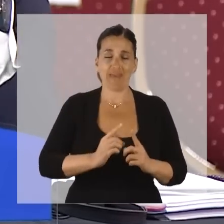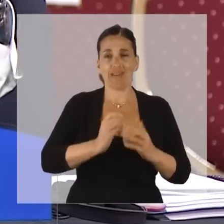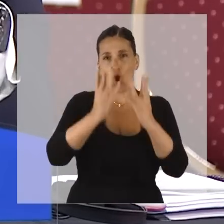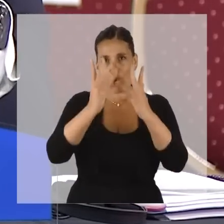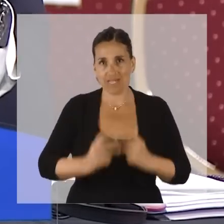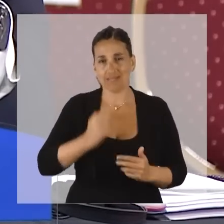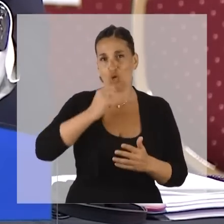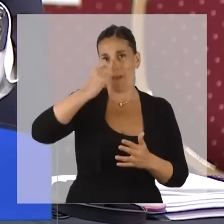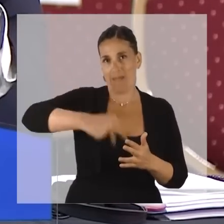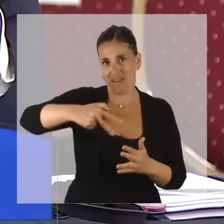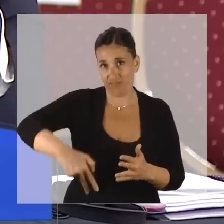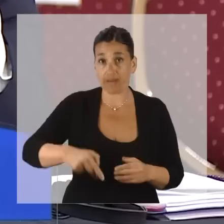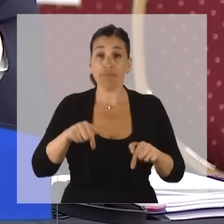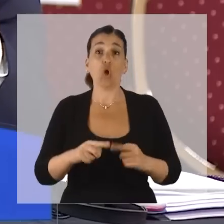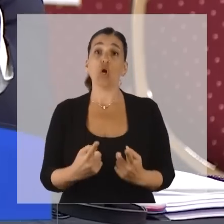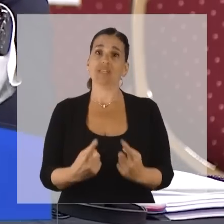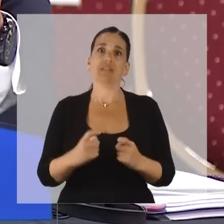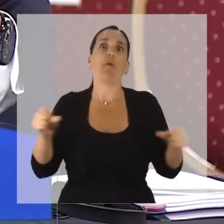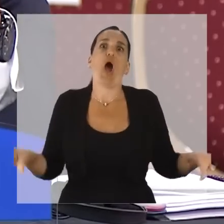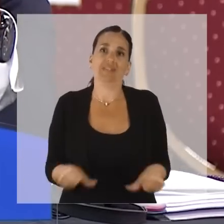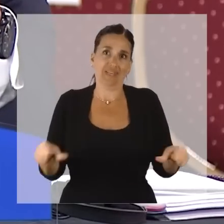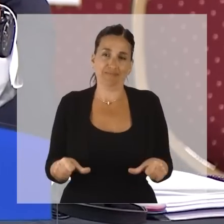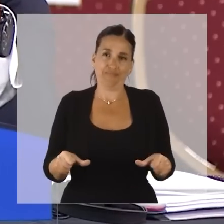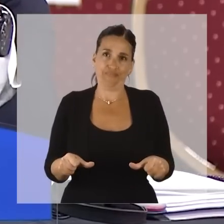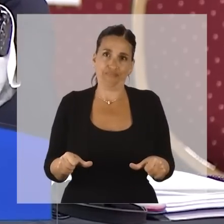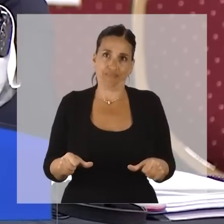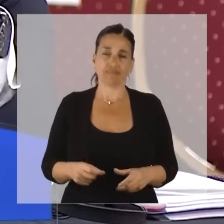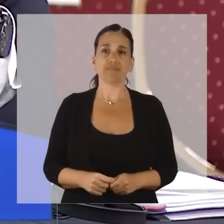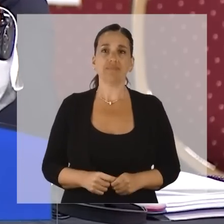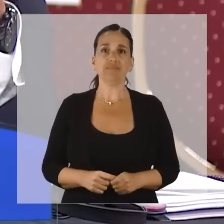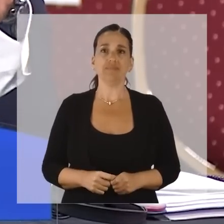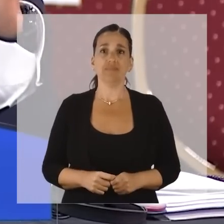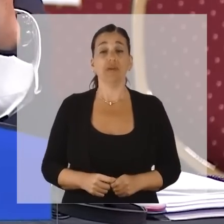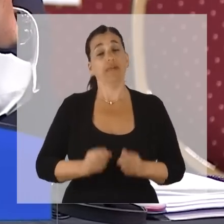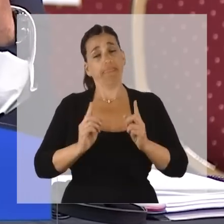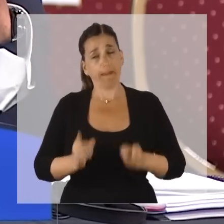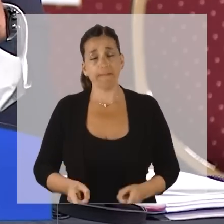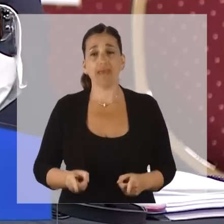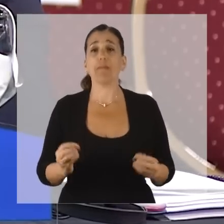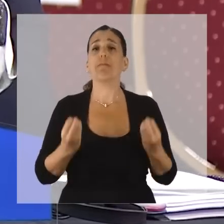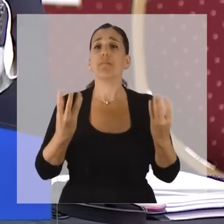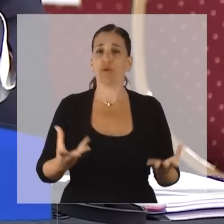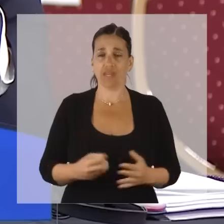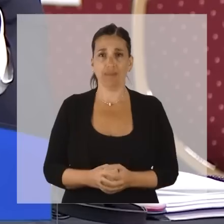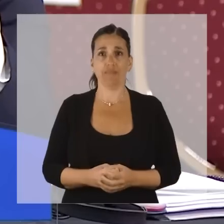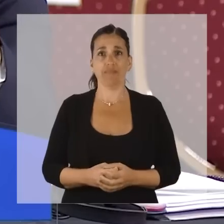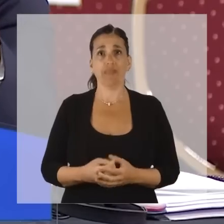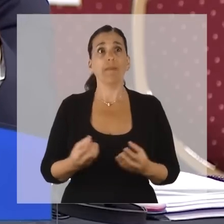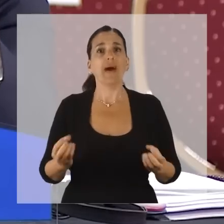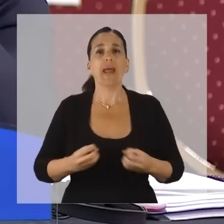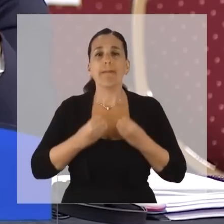Pero eso requiere de pasar a la acción entre otras cosas para fortalecer